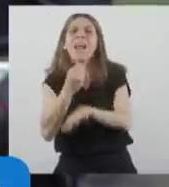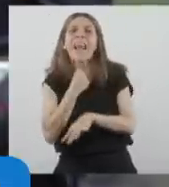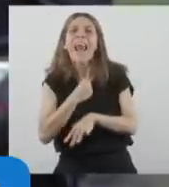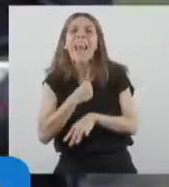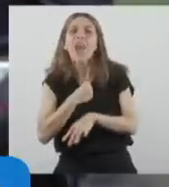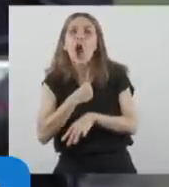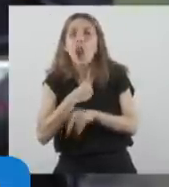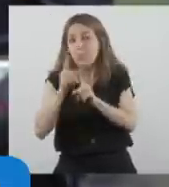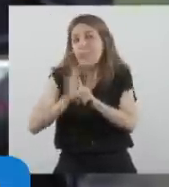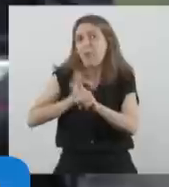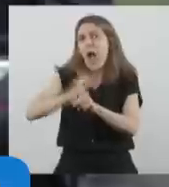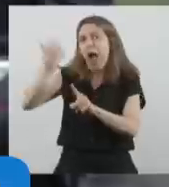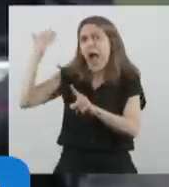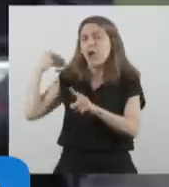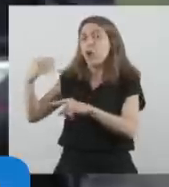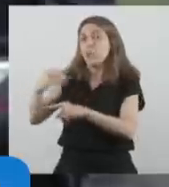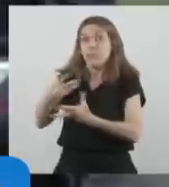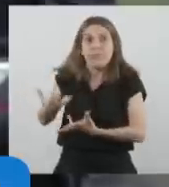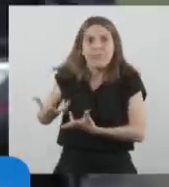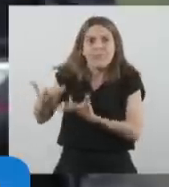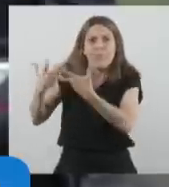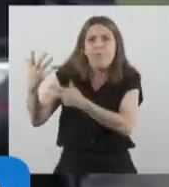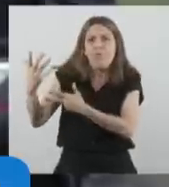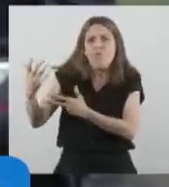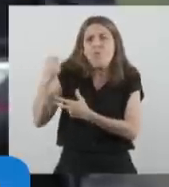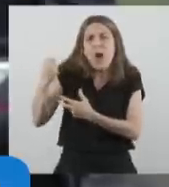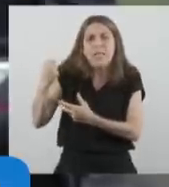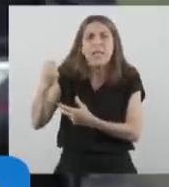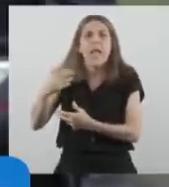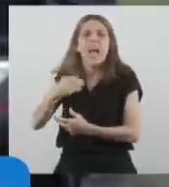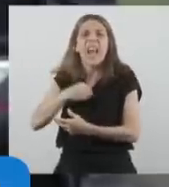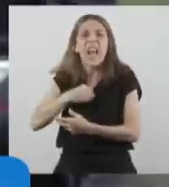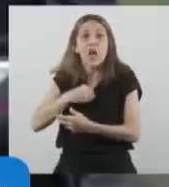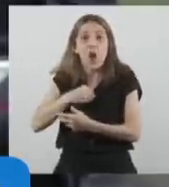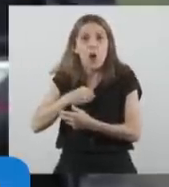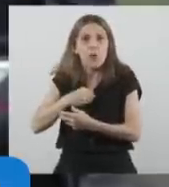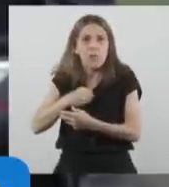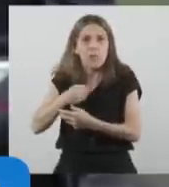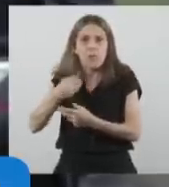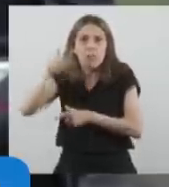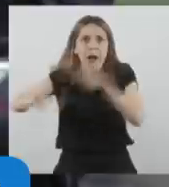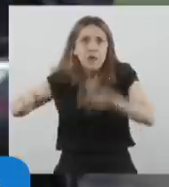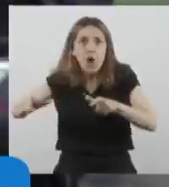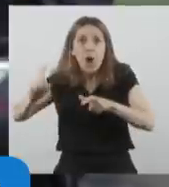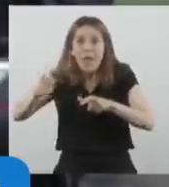años tenía un peso superlativo tan superlativo que los jesuitas